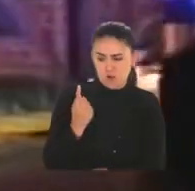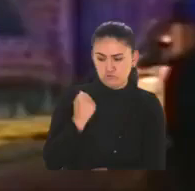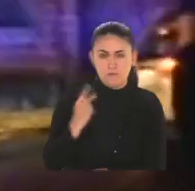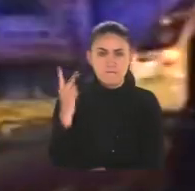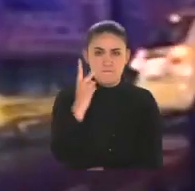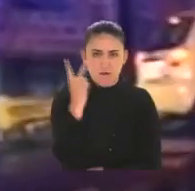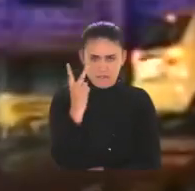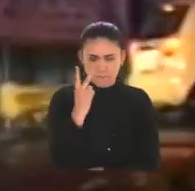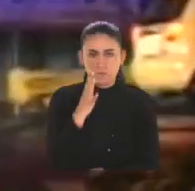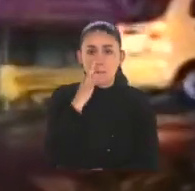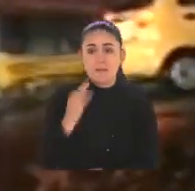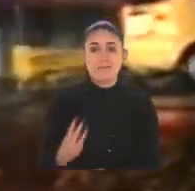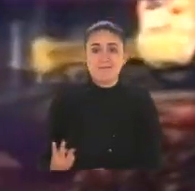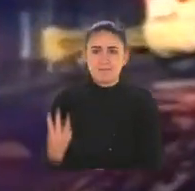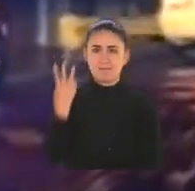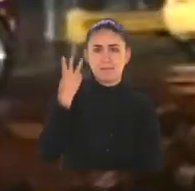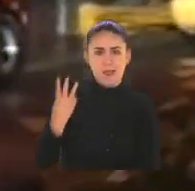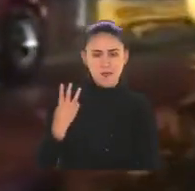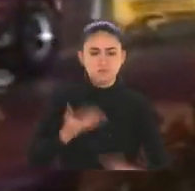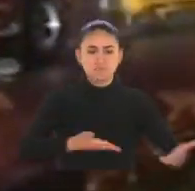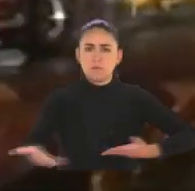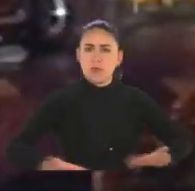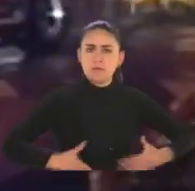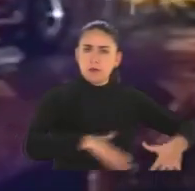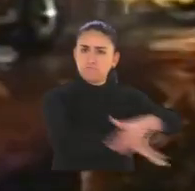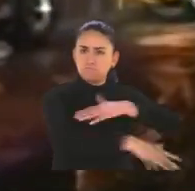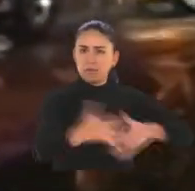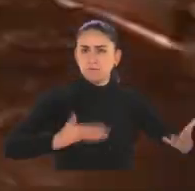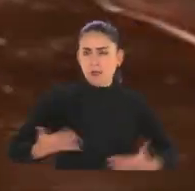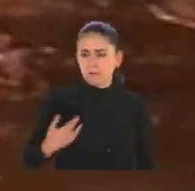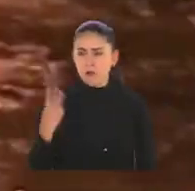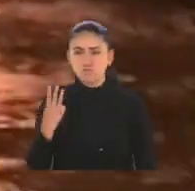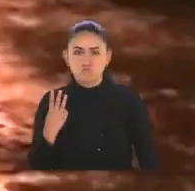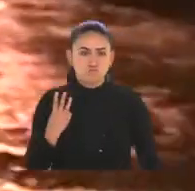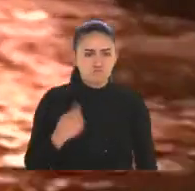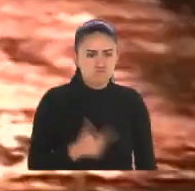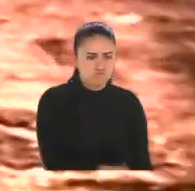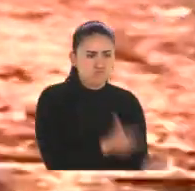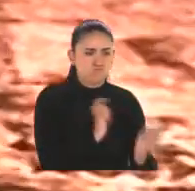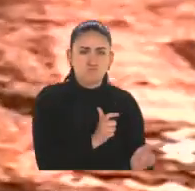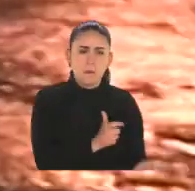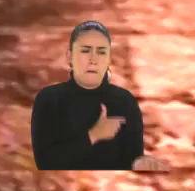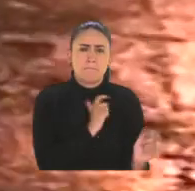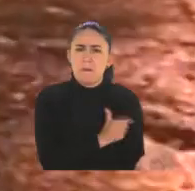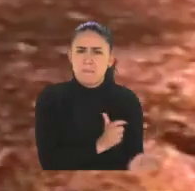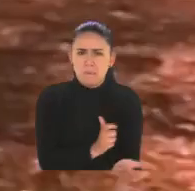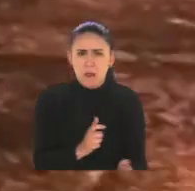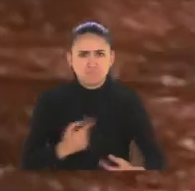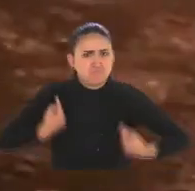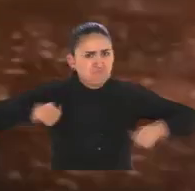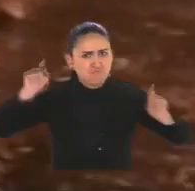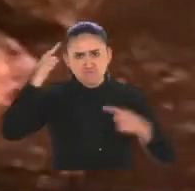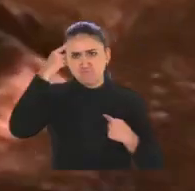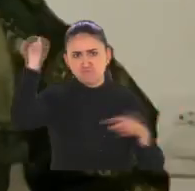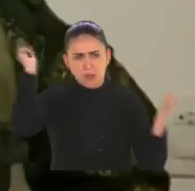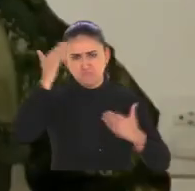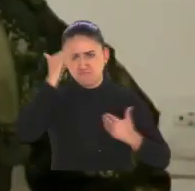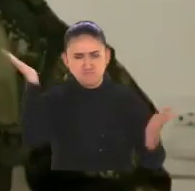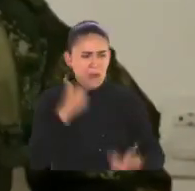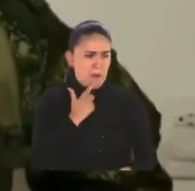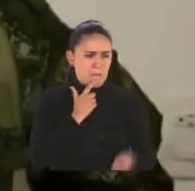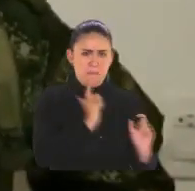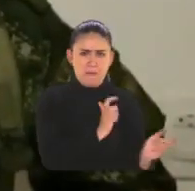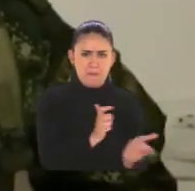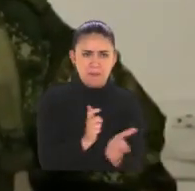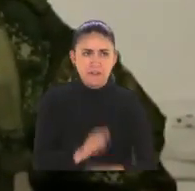viernes, tres hombres armados entraron a un establecimiento público y comenzaron a disparar de manera indiscriminada, trayendo